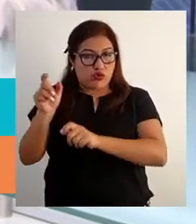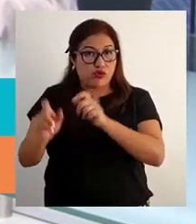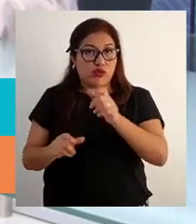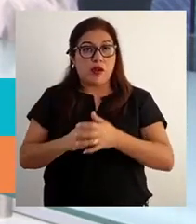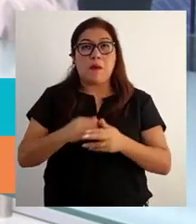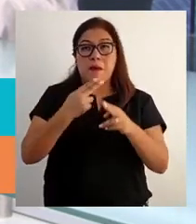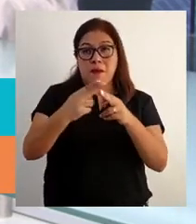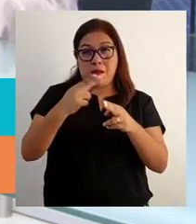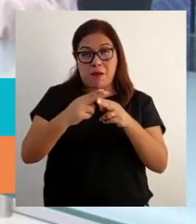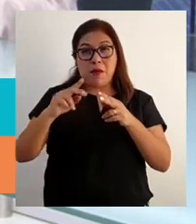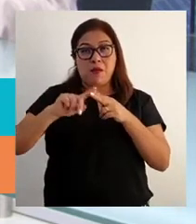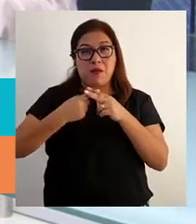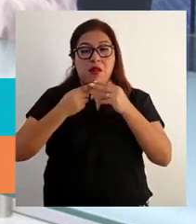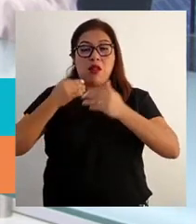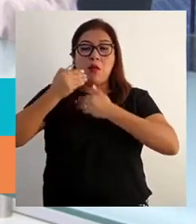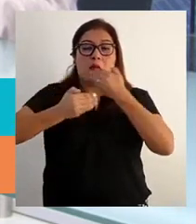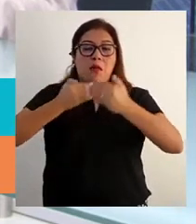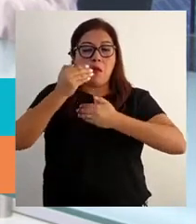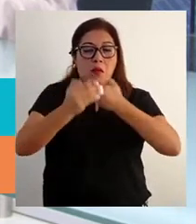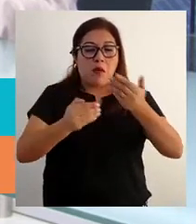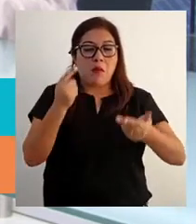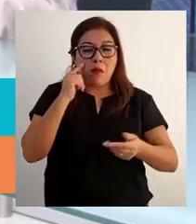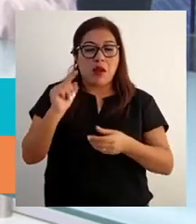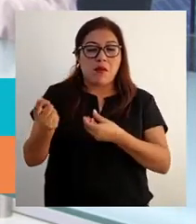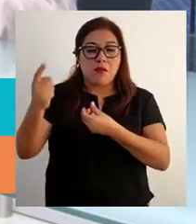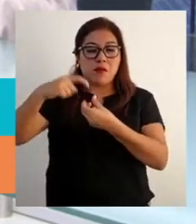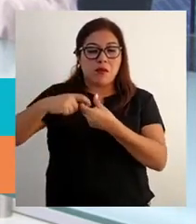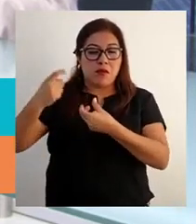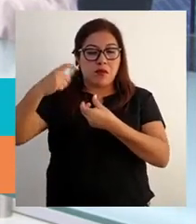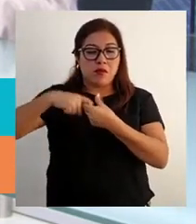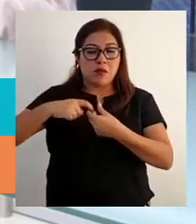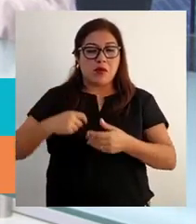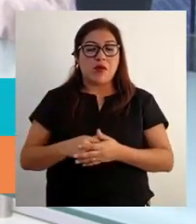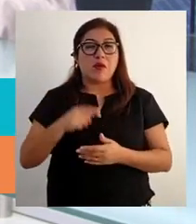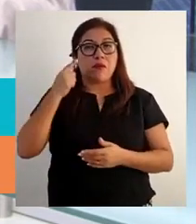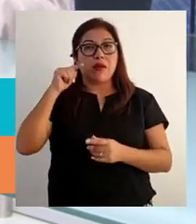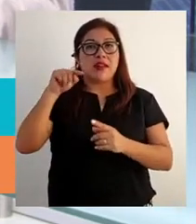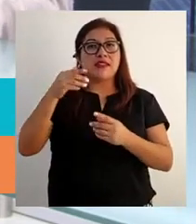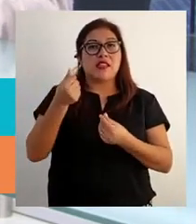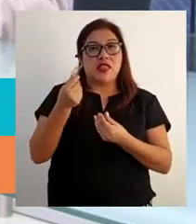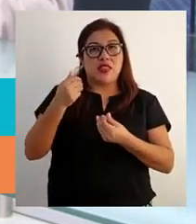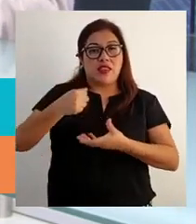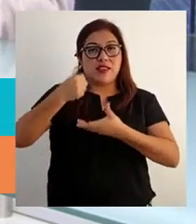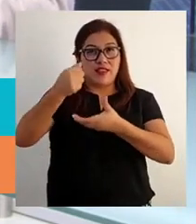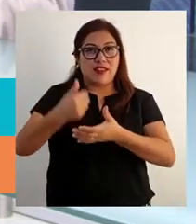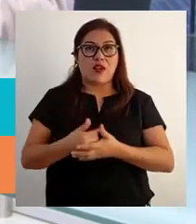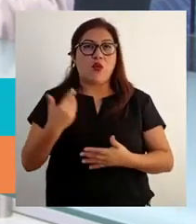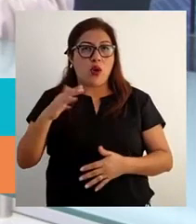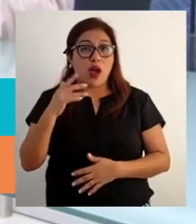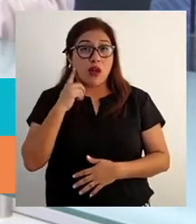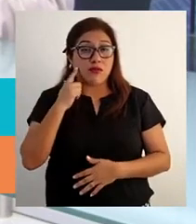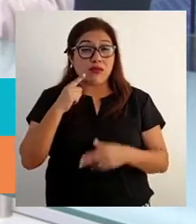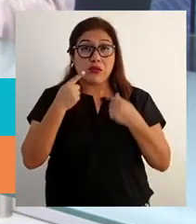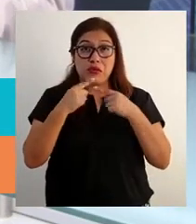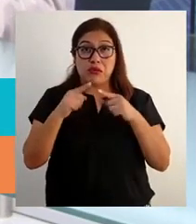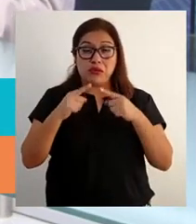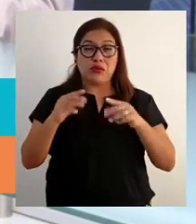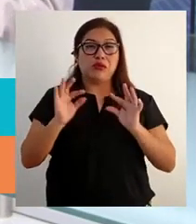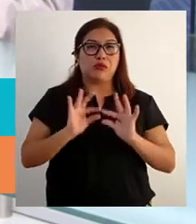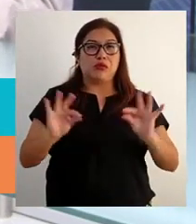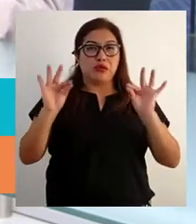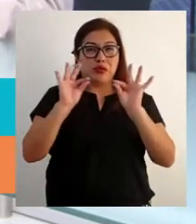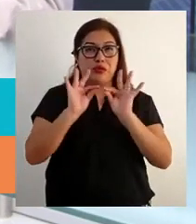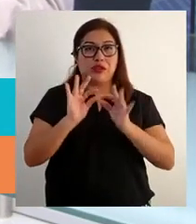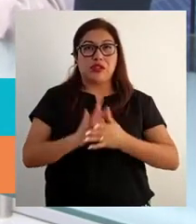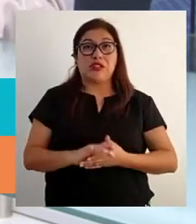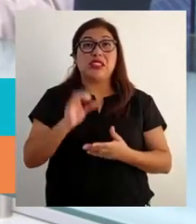el proceso para la participación en estos fondos. Qué importante noticia la que nos comentas, sí, que si no hay plata